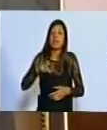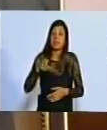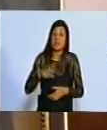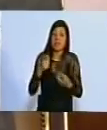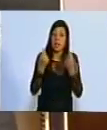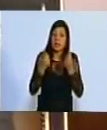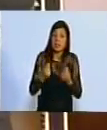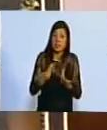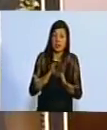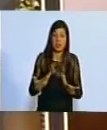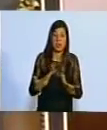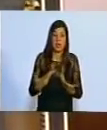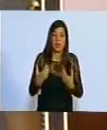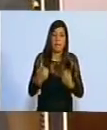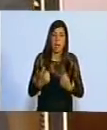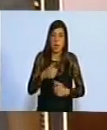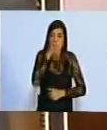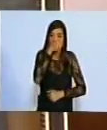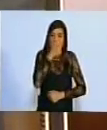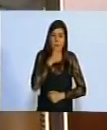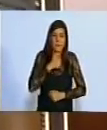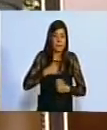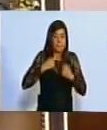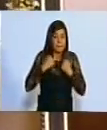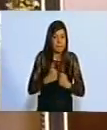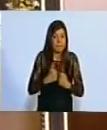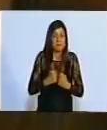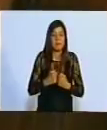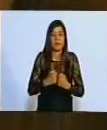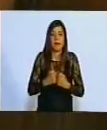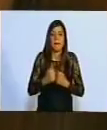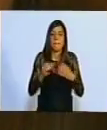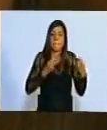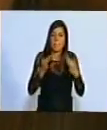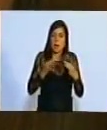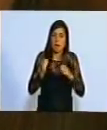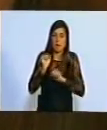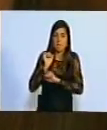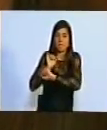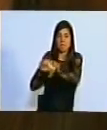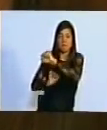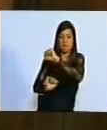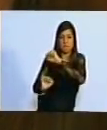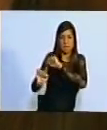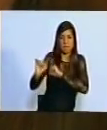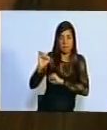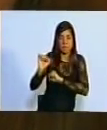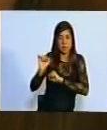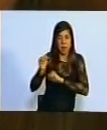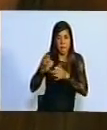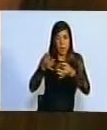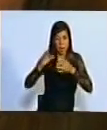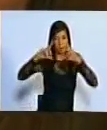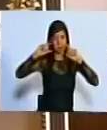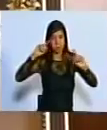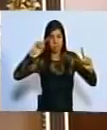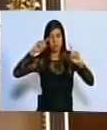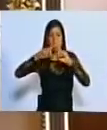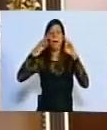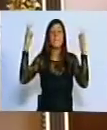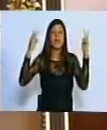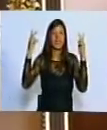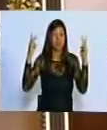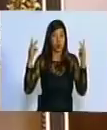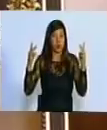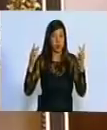para no solo para resistir, sino para preparar la contraofensiva con éxito hacia la victoria. Y